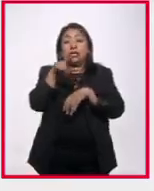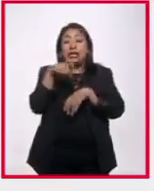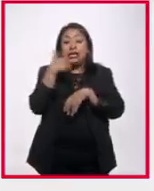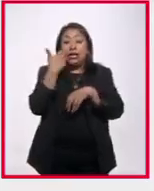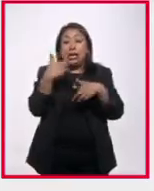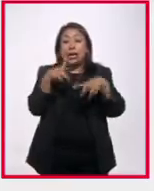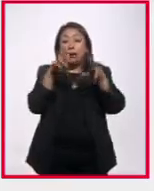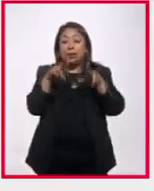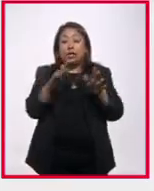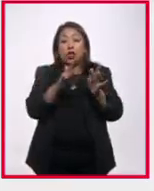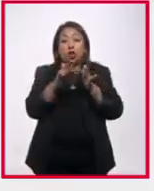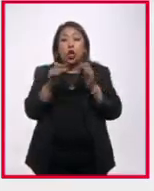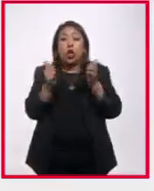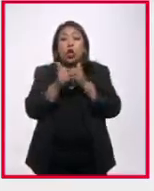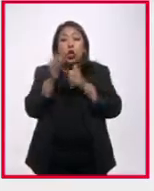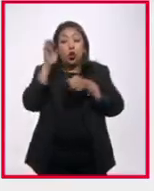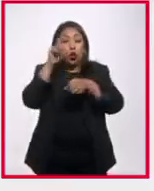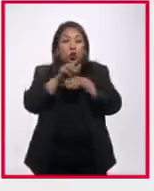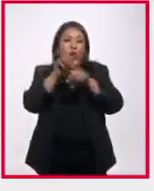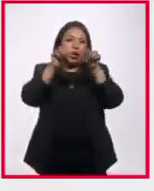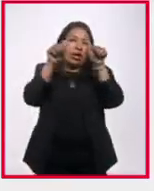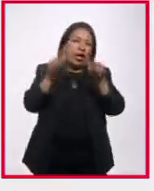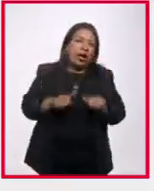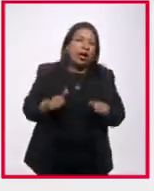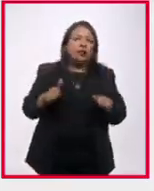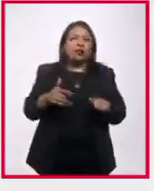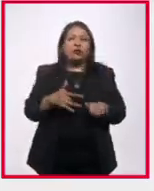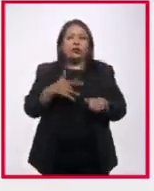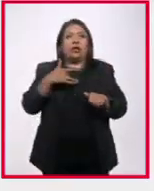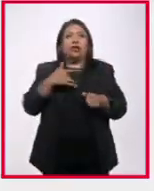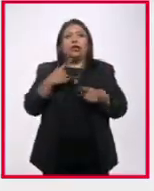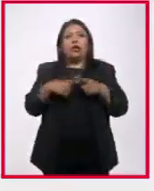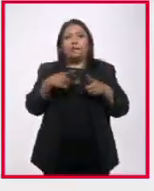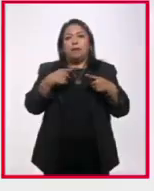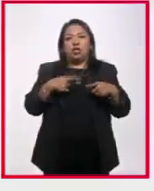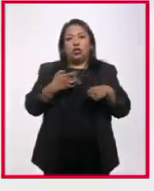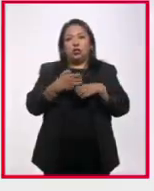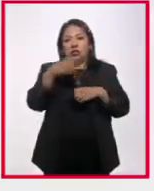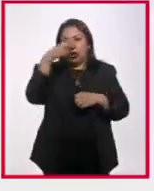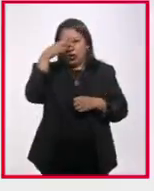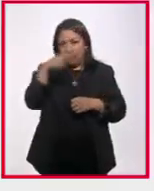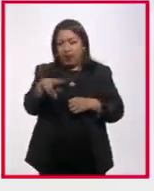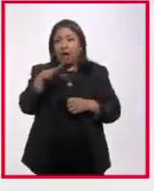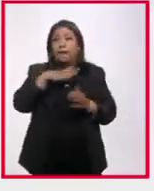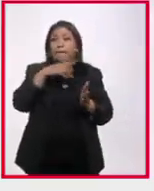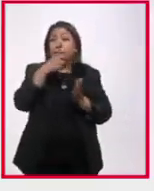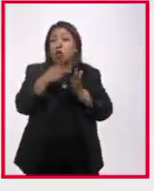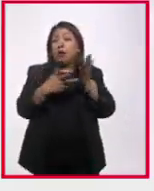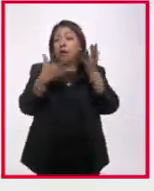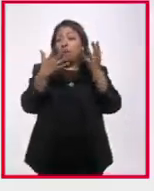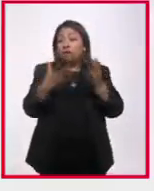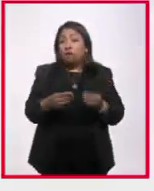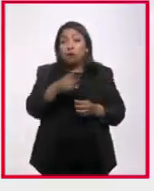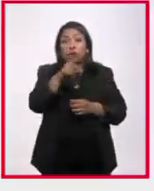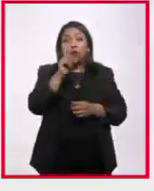representar la conexión con la cultura, el arte y la motivación entre los mexiquenses. Con un programa vasto, la cantante colombiana